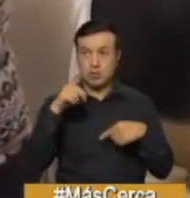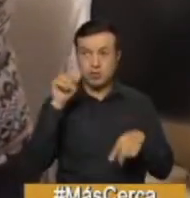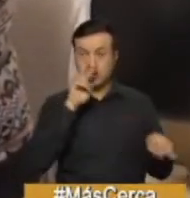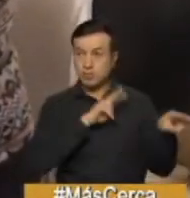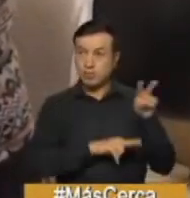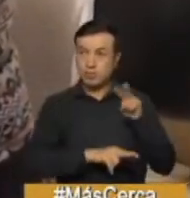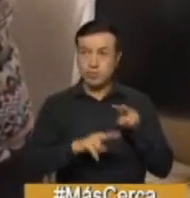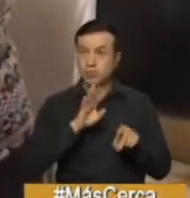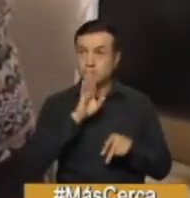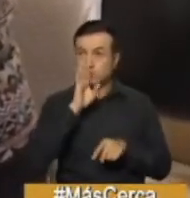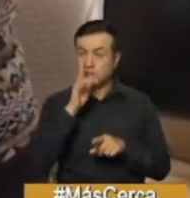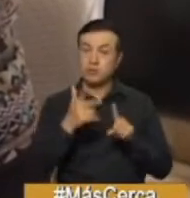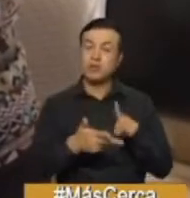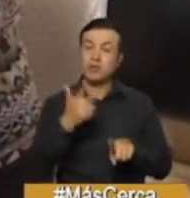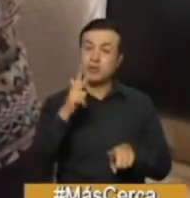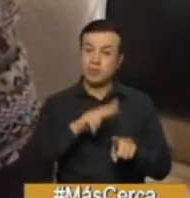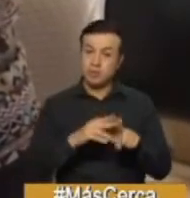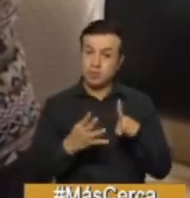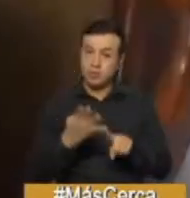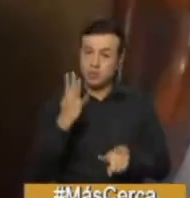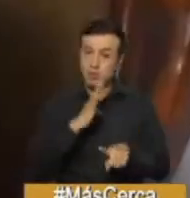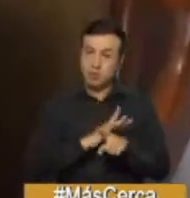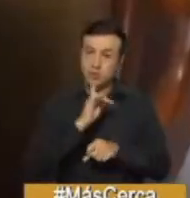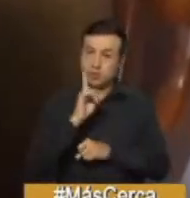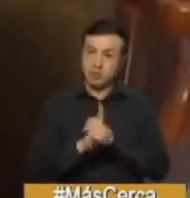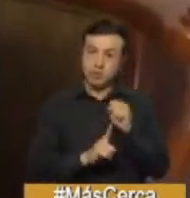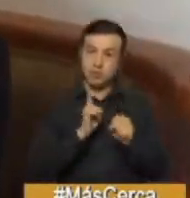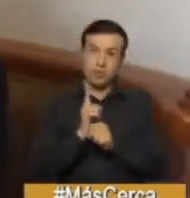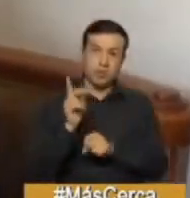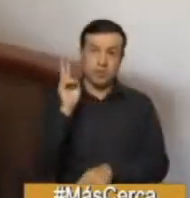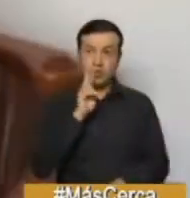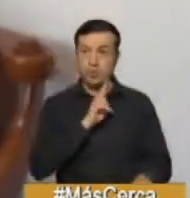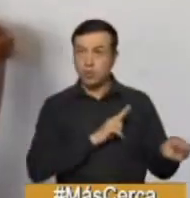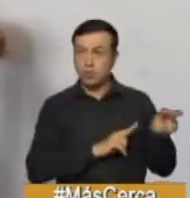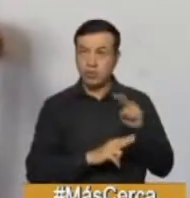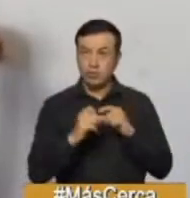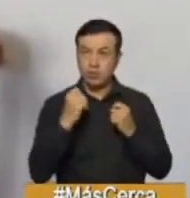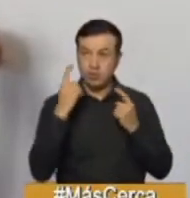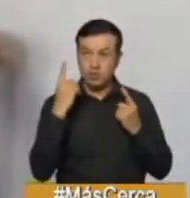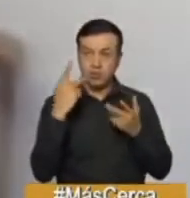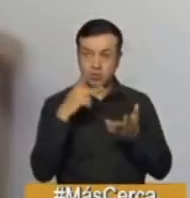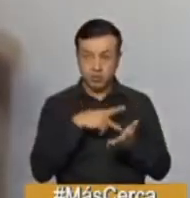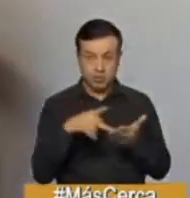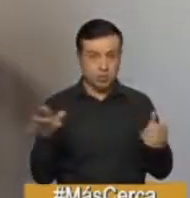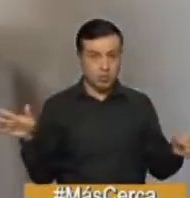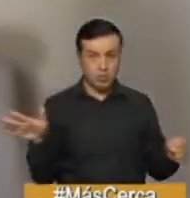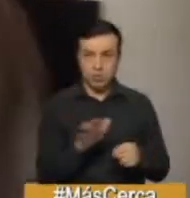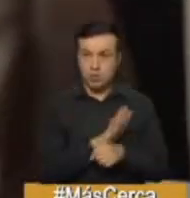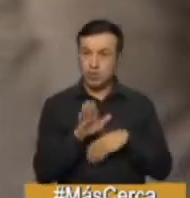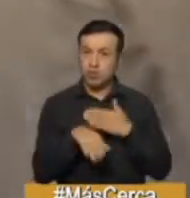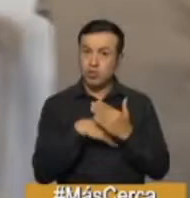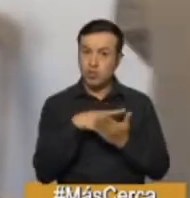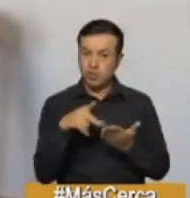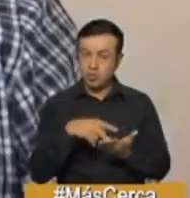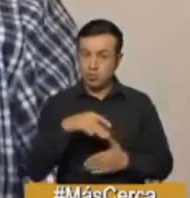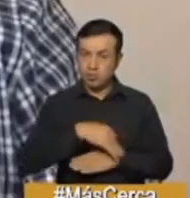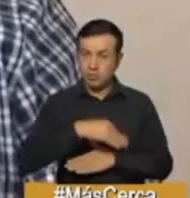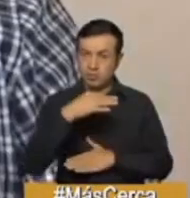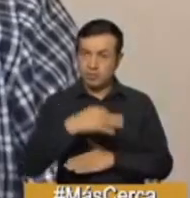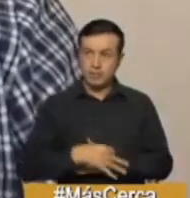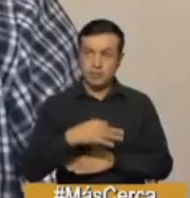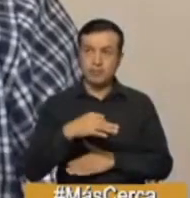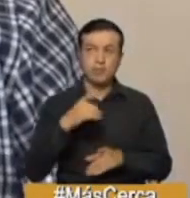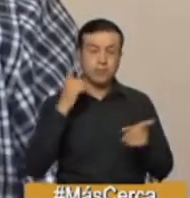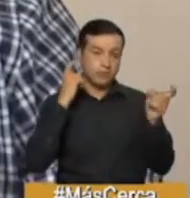se realizan tres o cuatro veces al año lo que les permite tener al día toda la documentación requerida el